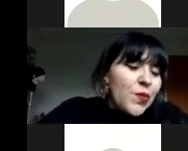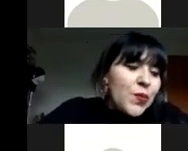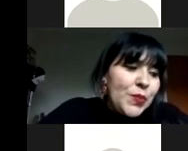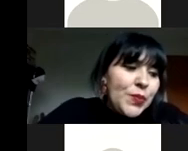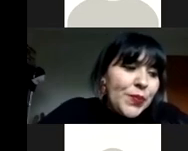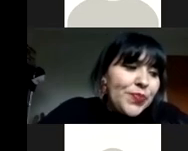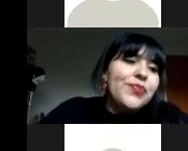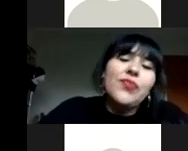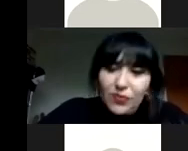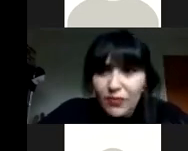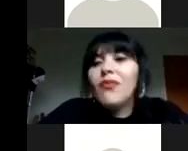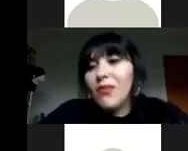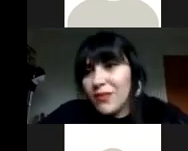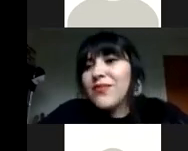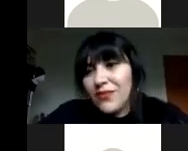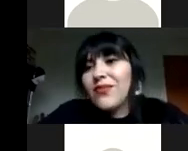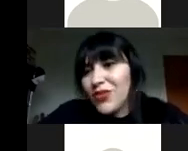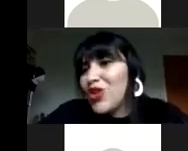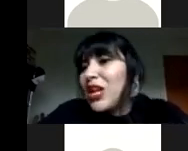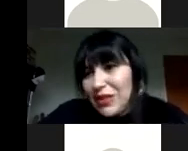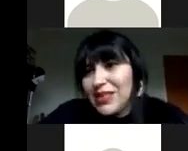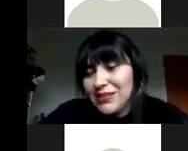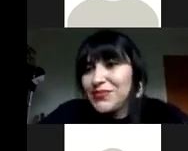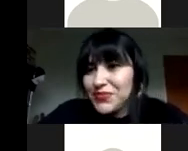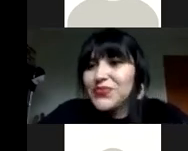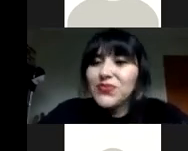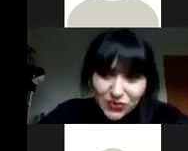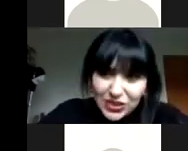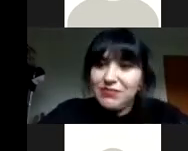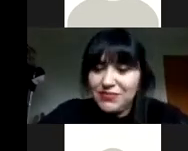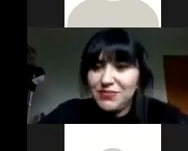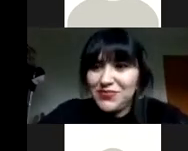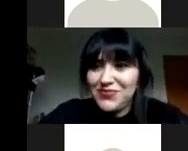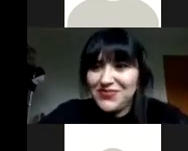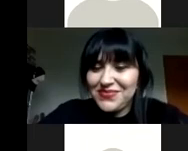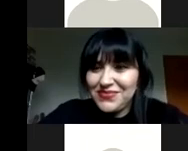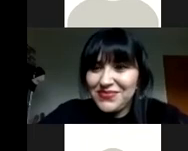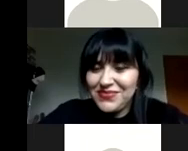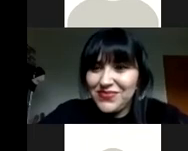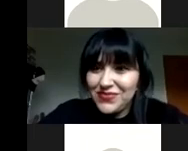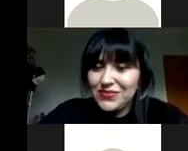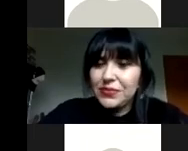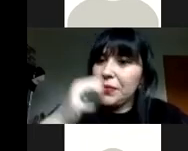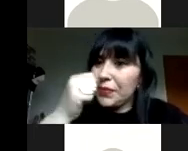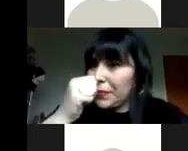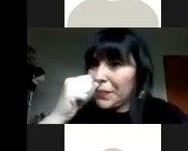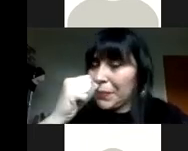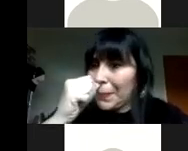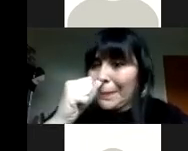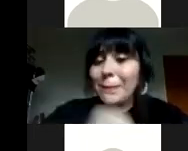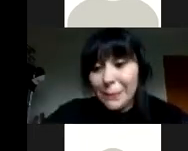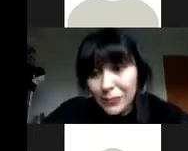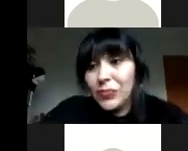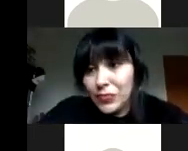fines de semana, me estoy tomando una copita de vino todos los días. ¿Me entendí? Claro, sí. Porque estoy súper nerviosa, estoy ansiosa, estoy preocupada, estoy